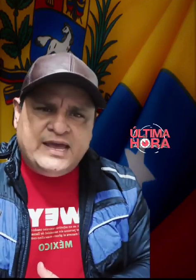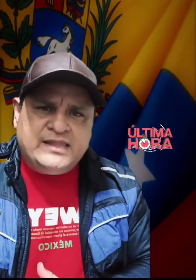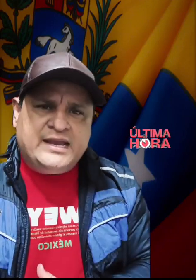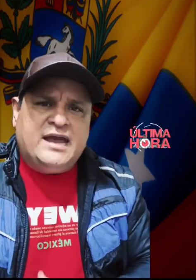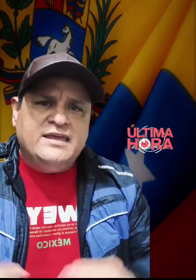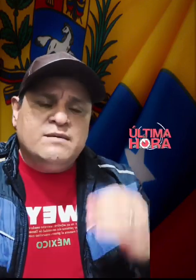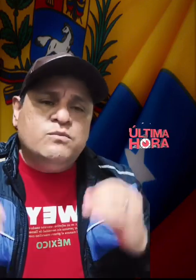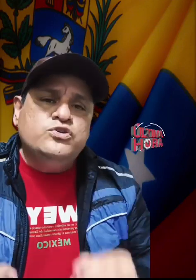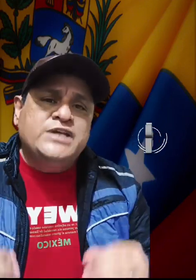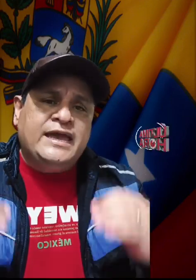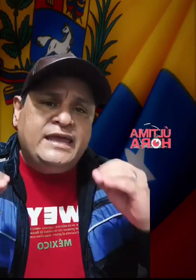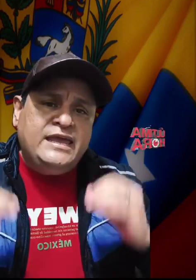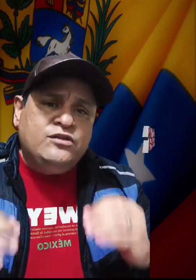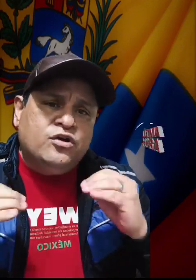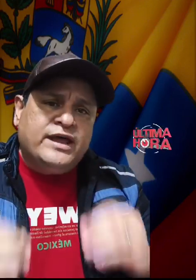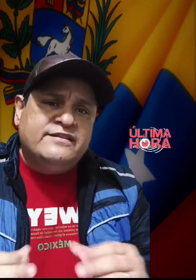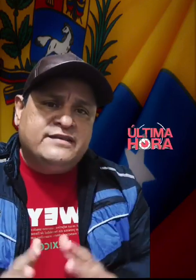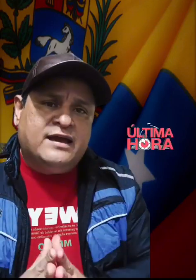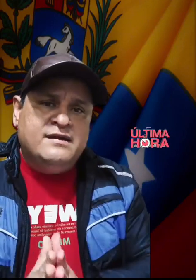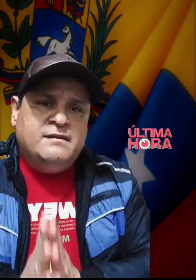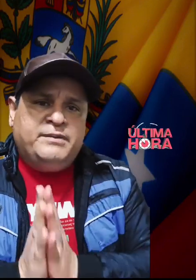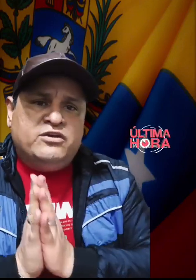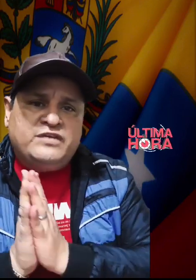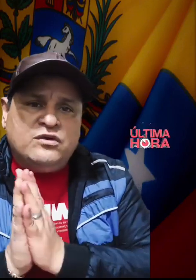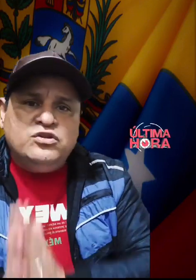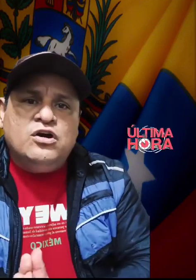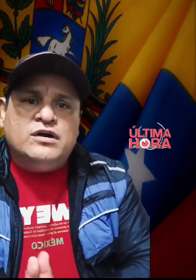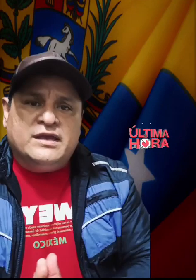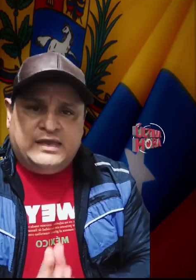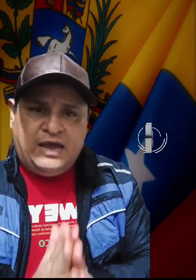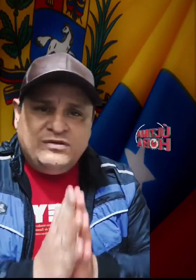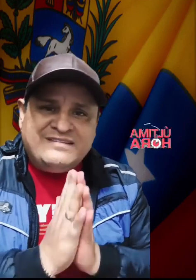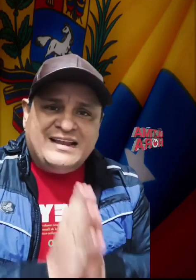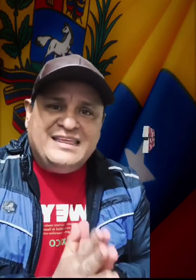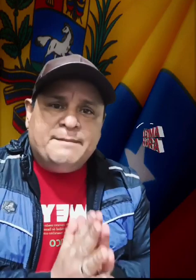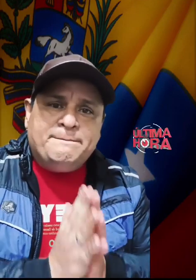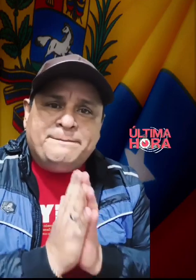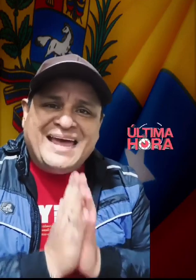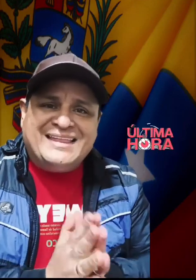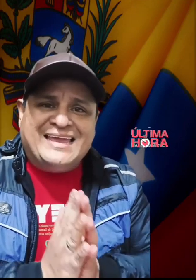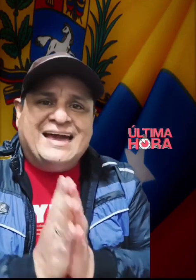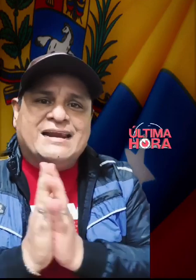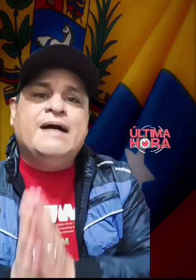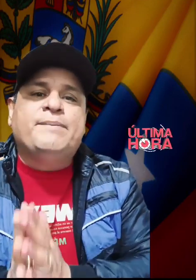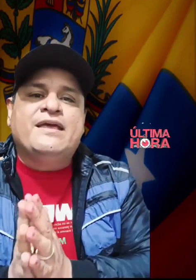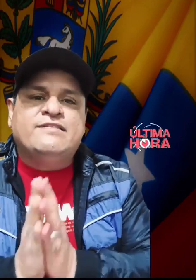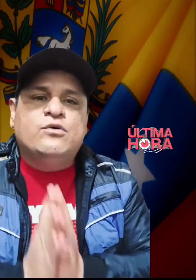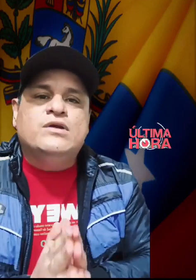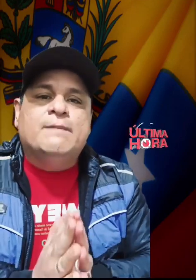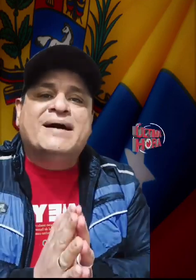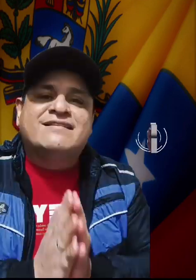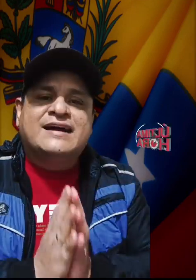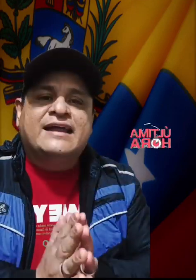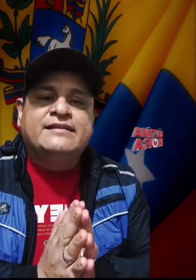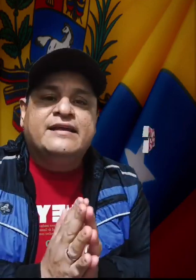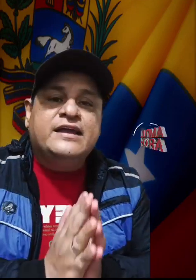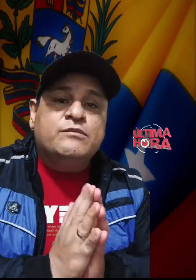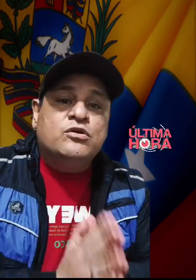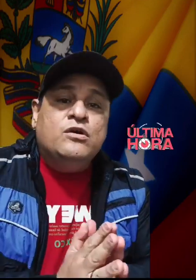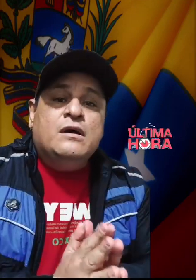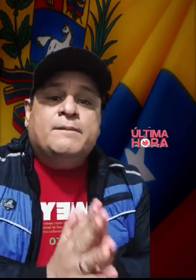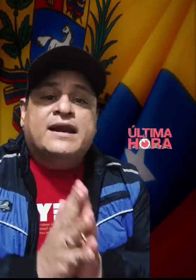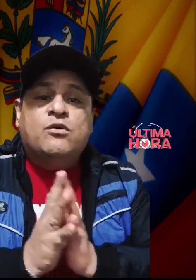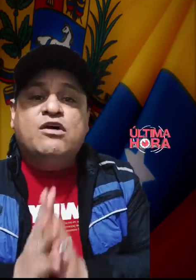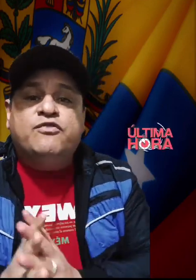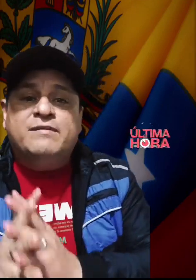manipulación mediática y de mucha ignorancia. Pero si hay unión, hay una salida práctica, rápida y segura para sacar este